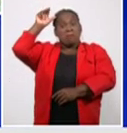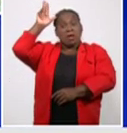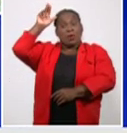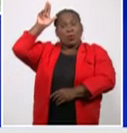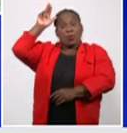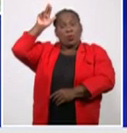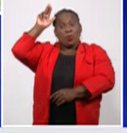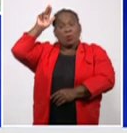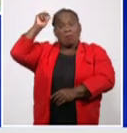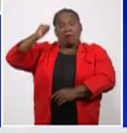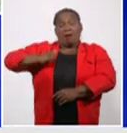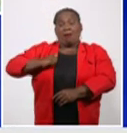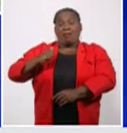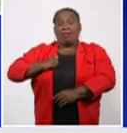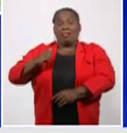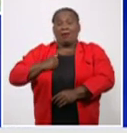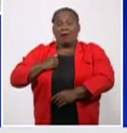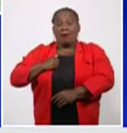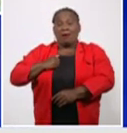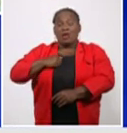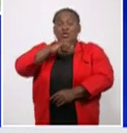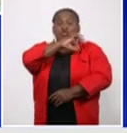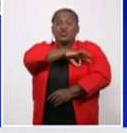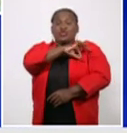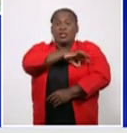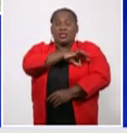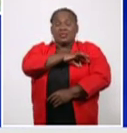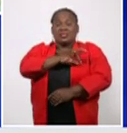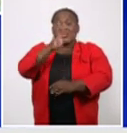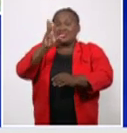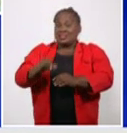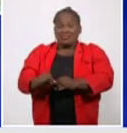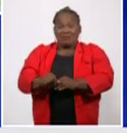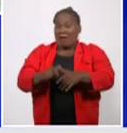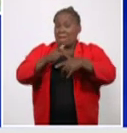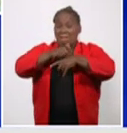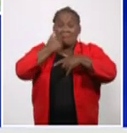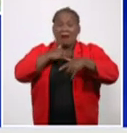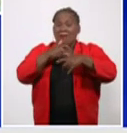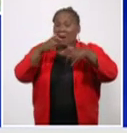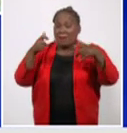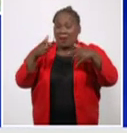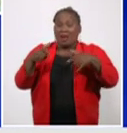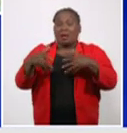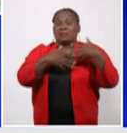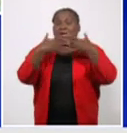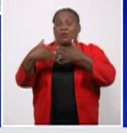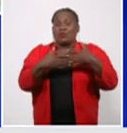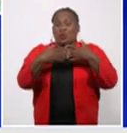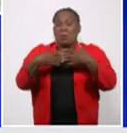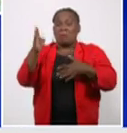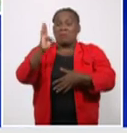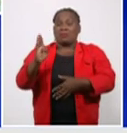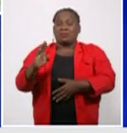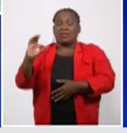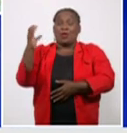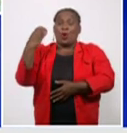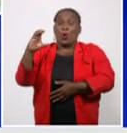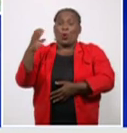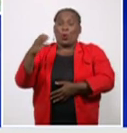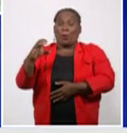ese orden, pero con cifras millonarias: Estados Unidos, Brasil, Colombia, Argentina, México y